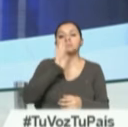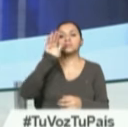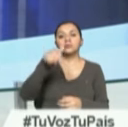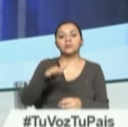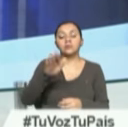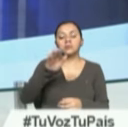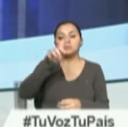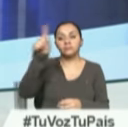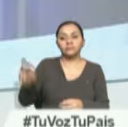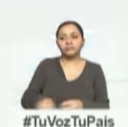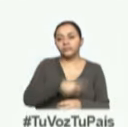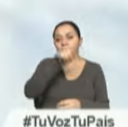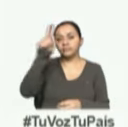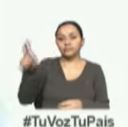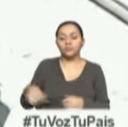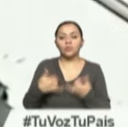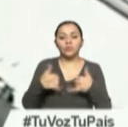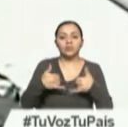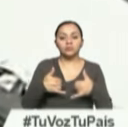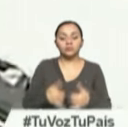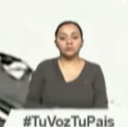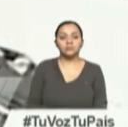rusa.